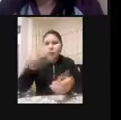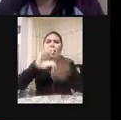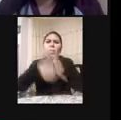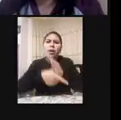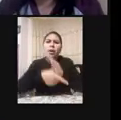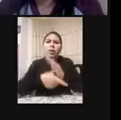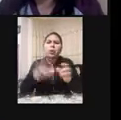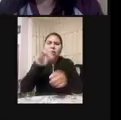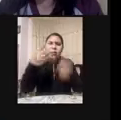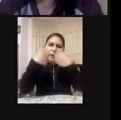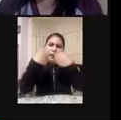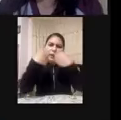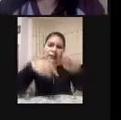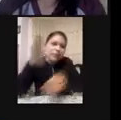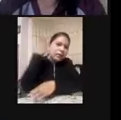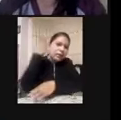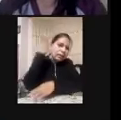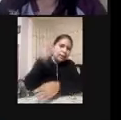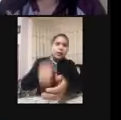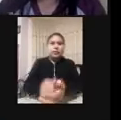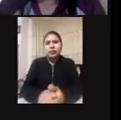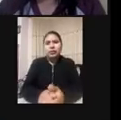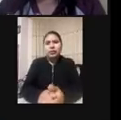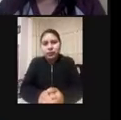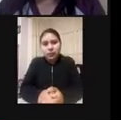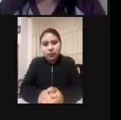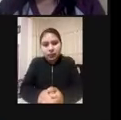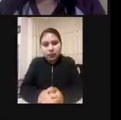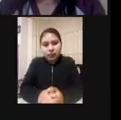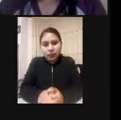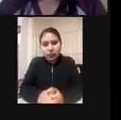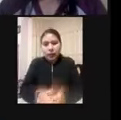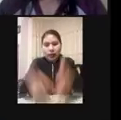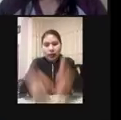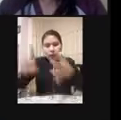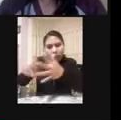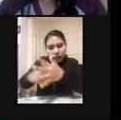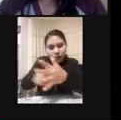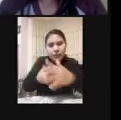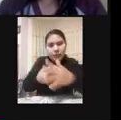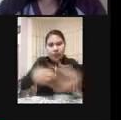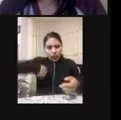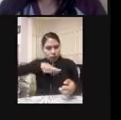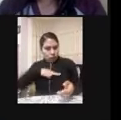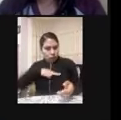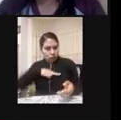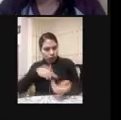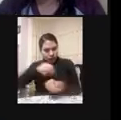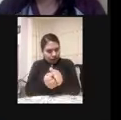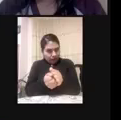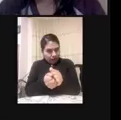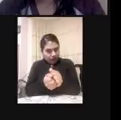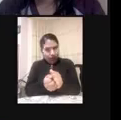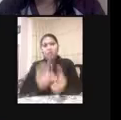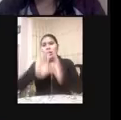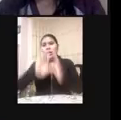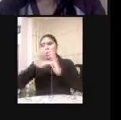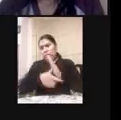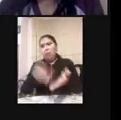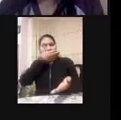es el motivo necesario que empezamos nosotros a cambiar para que ella empiece a mejorar. Y a medida que ella vaya